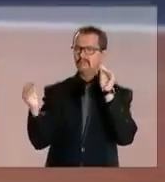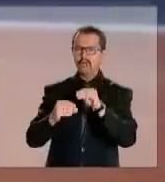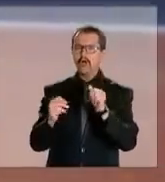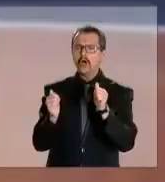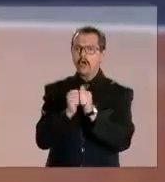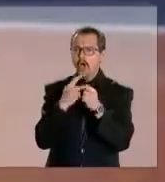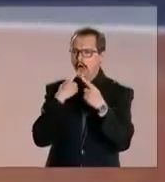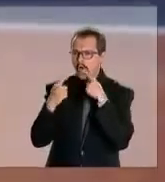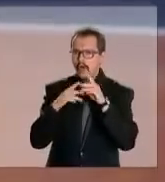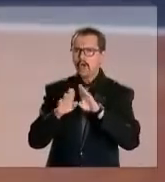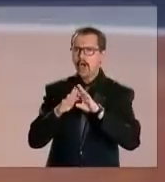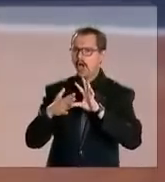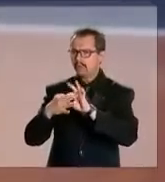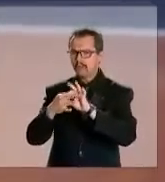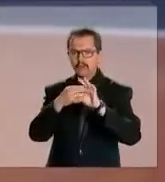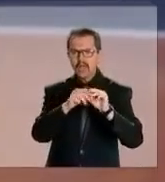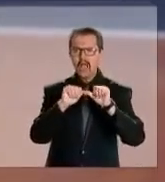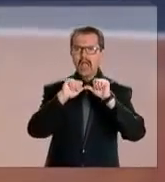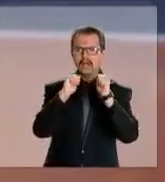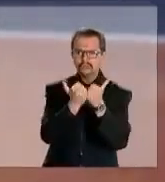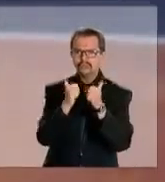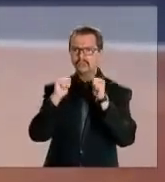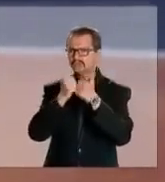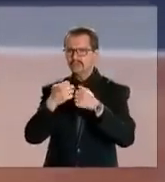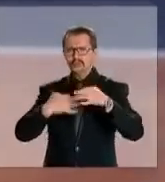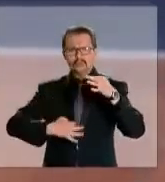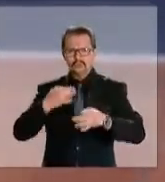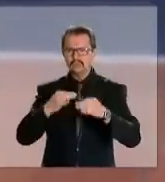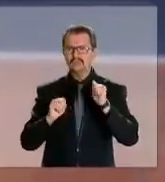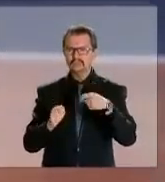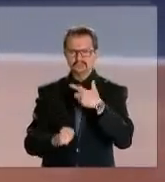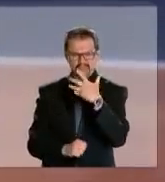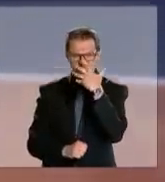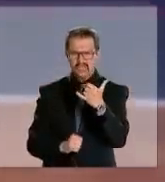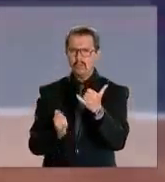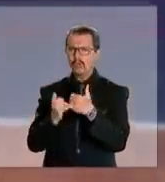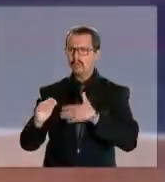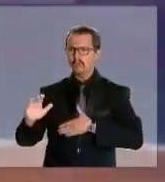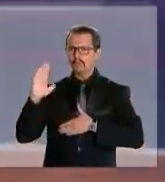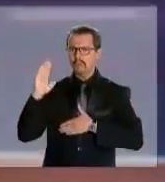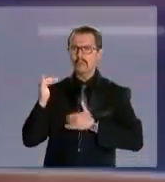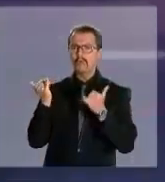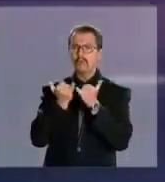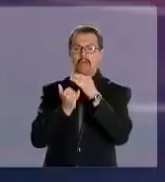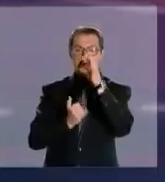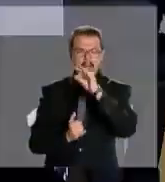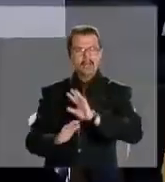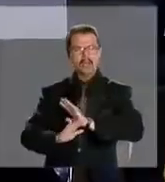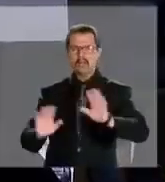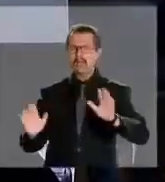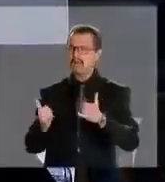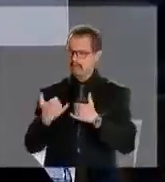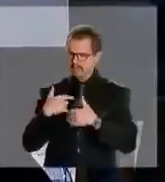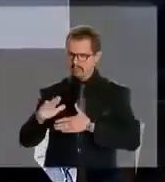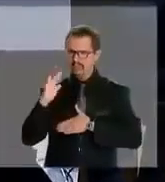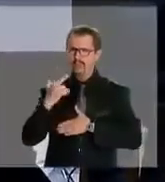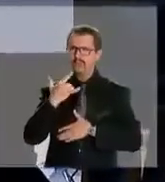con litigio con enorme enjundia y con gran compromiso para no volvernos a fallar gracias candidato